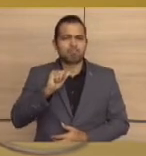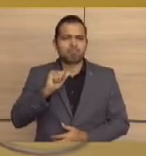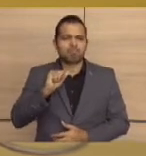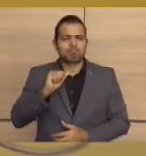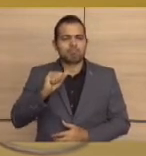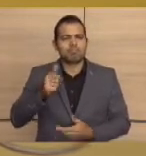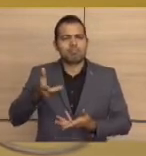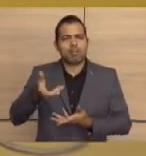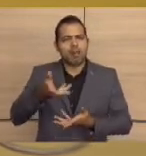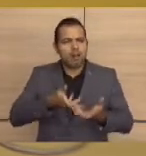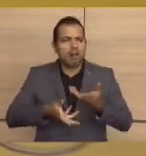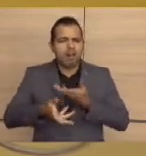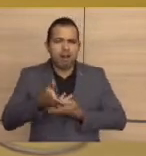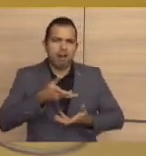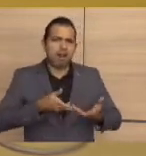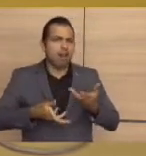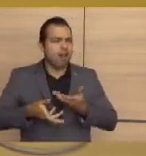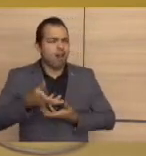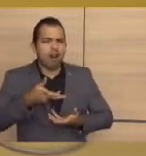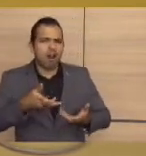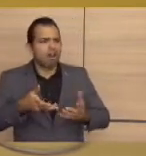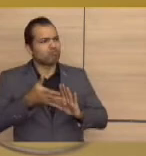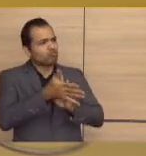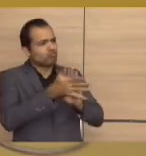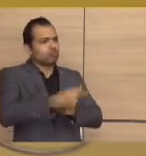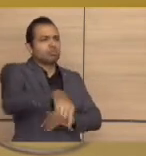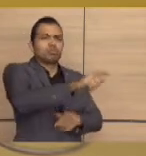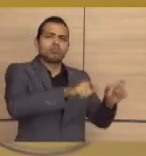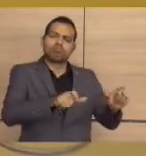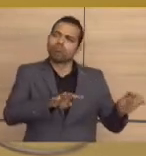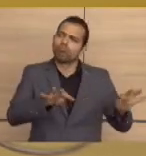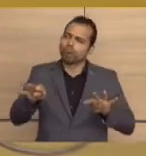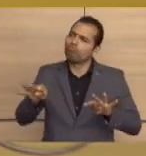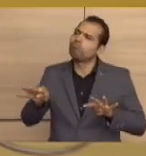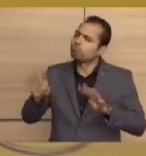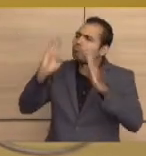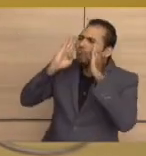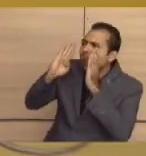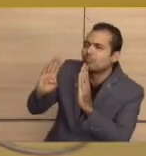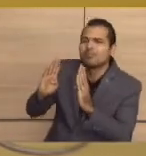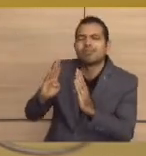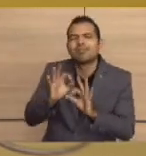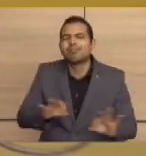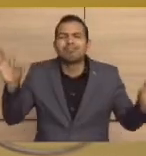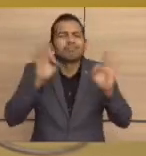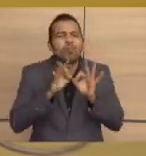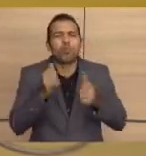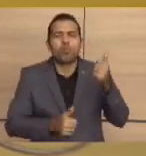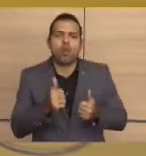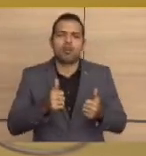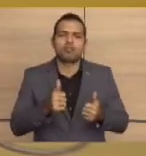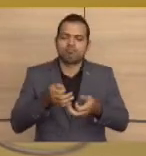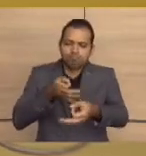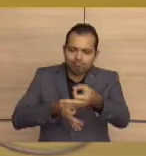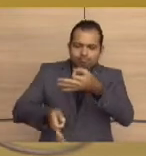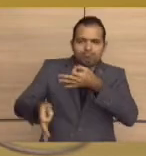BID junto con Michelle Bachelet y Manuela Carmena, y yo les contaba que parte de la problemática de la mujer en el deporte o en